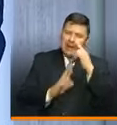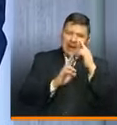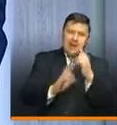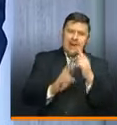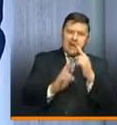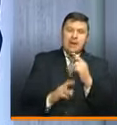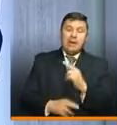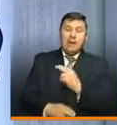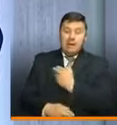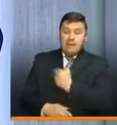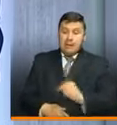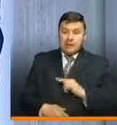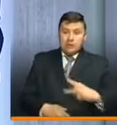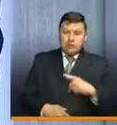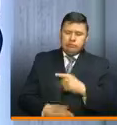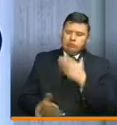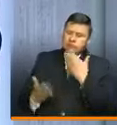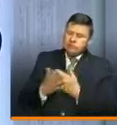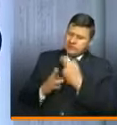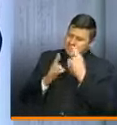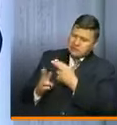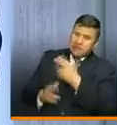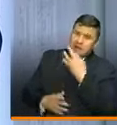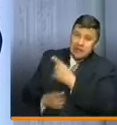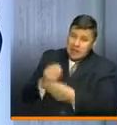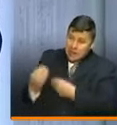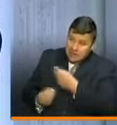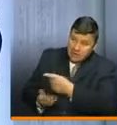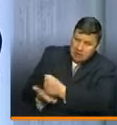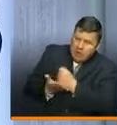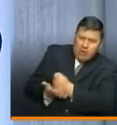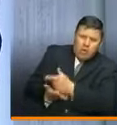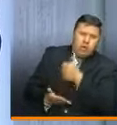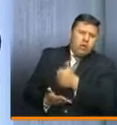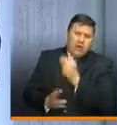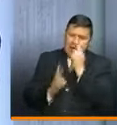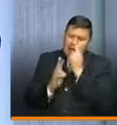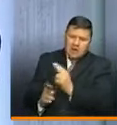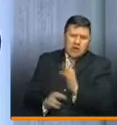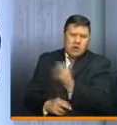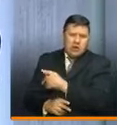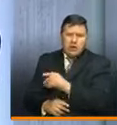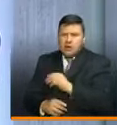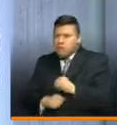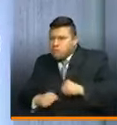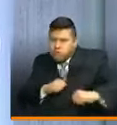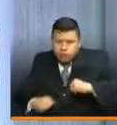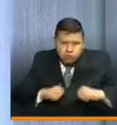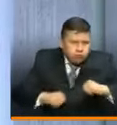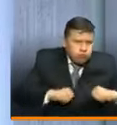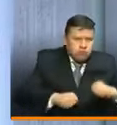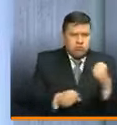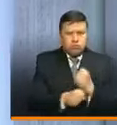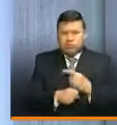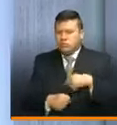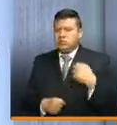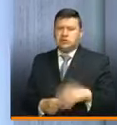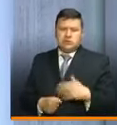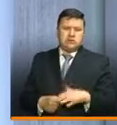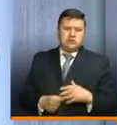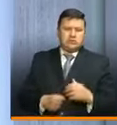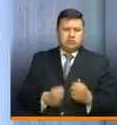nuestra vicepresidenta. Señora vicepresidenta, realmente lo que usted nos está ayudando con todas sus iniciativas, con todo su trabajo, con el